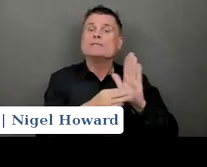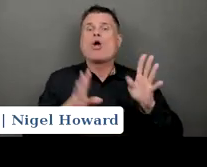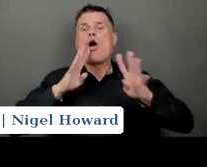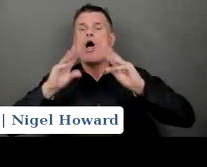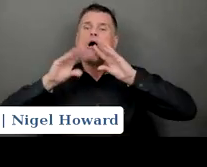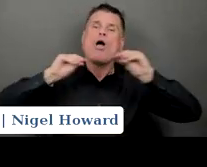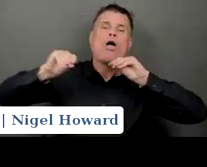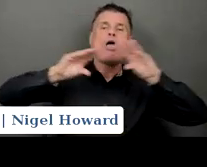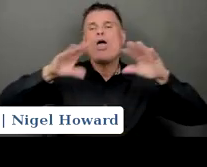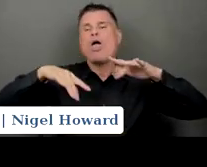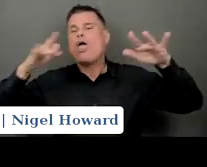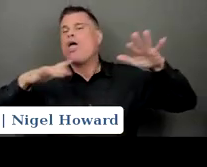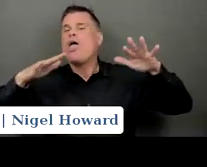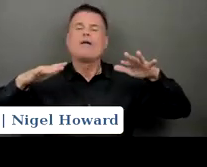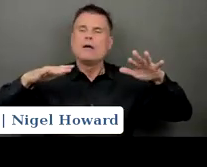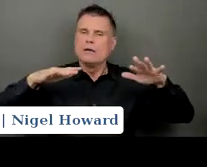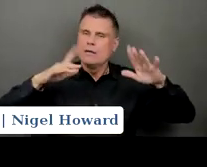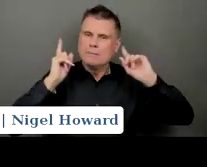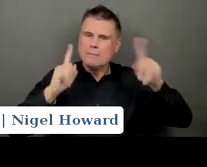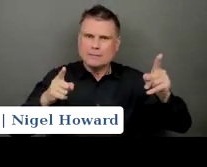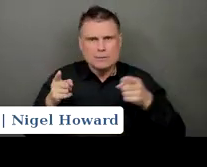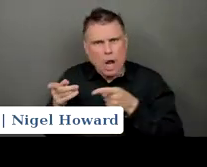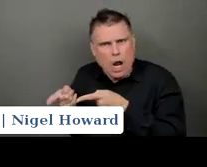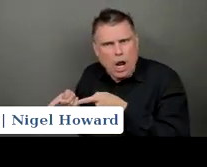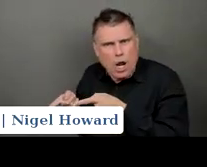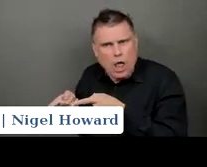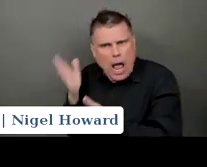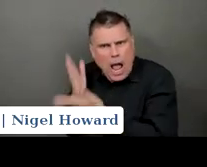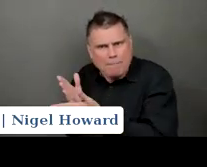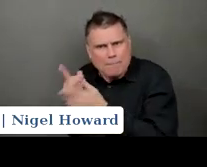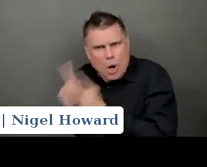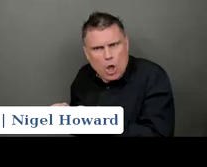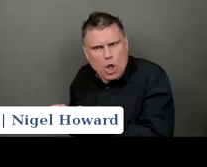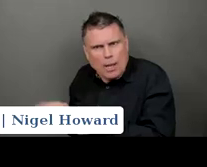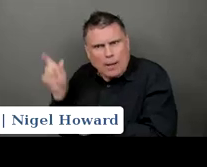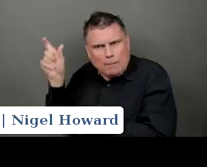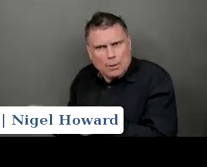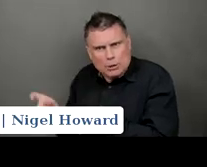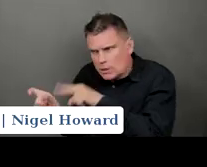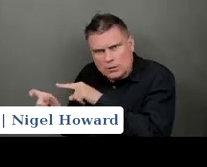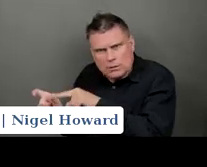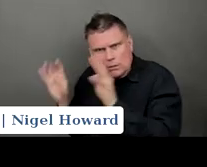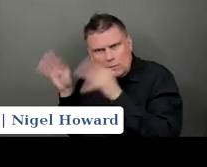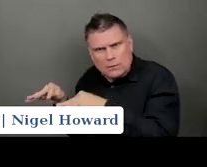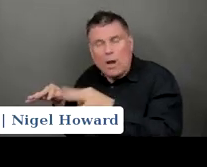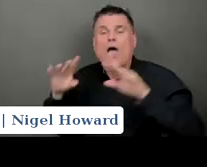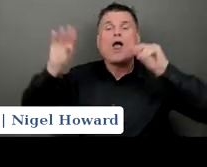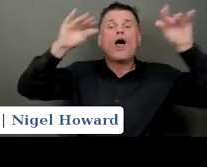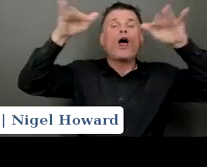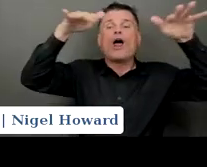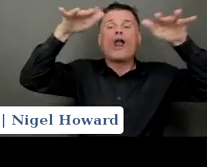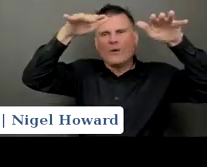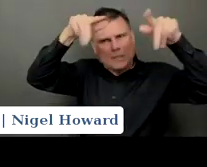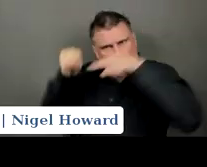de corresponsabilidad de género y social. En algunos dispositivos que no tendré tiempo de mostrar, pero que si ustedes miran nuestra web